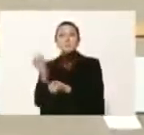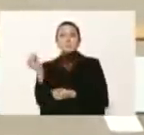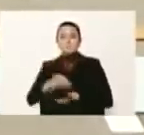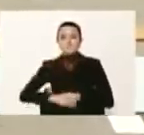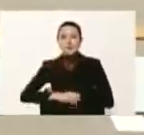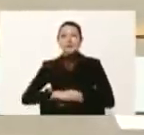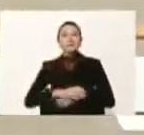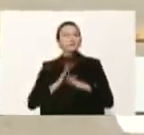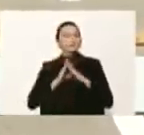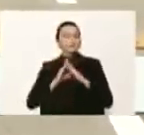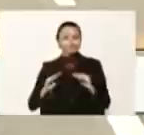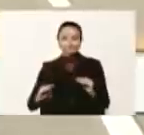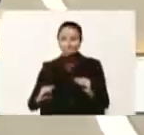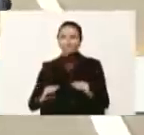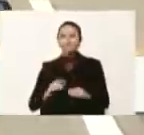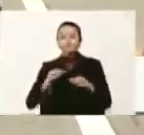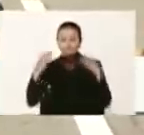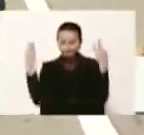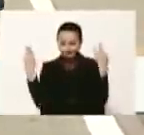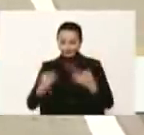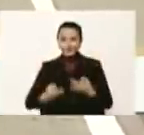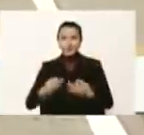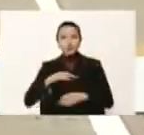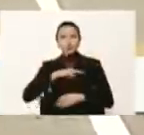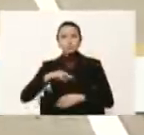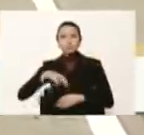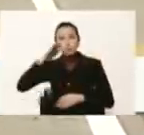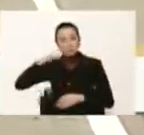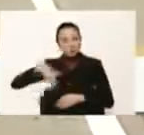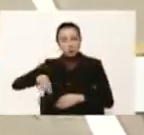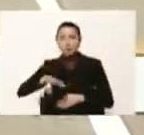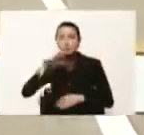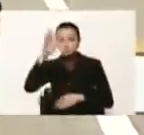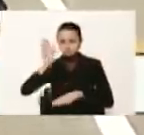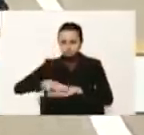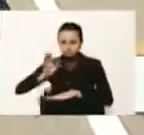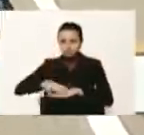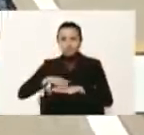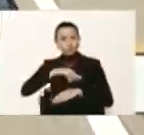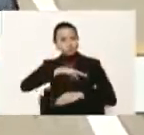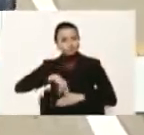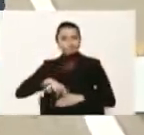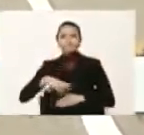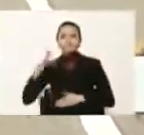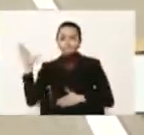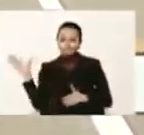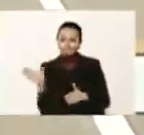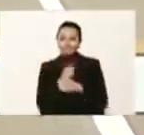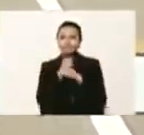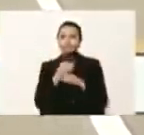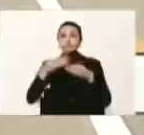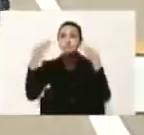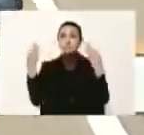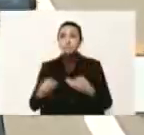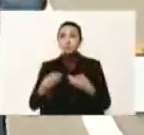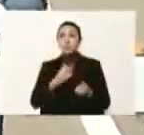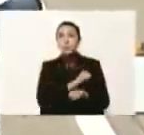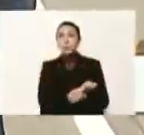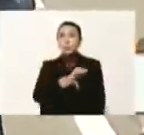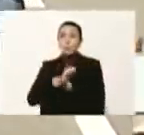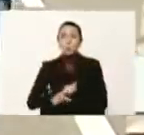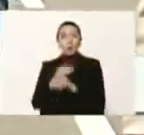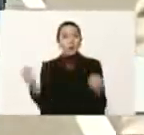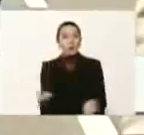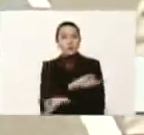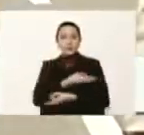capturarlos a todos. Puede tener la certeza el pueblo venezolano que los vamos a capturar a todos. Ha sido una operación exitosa